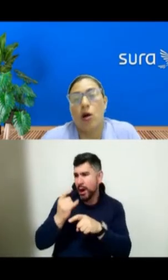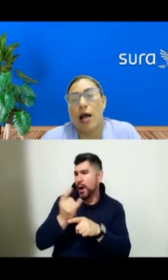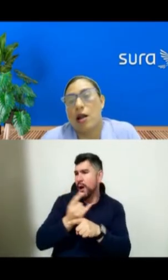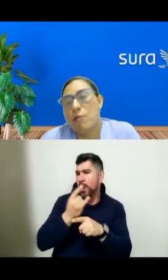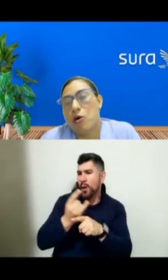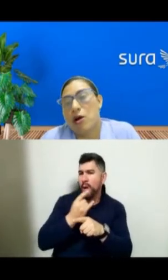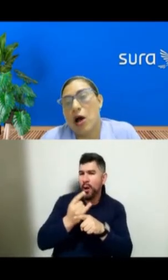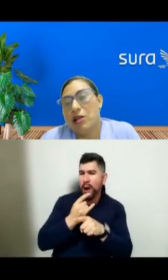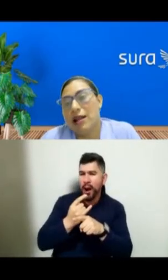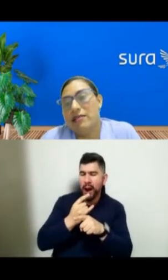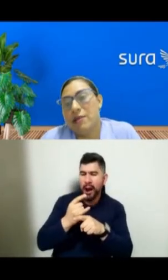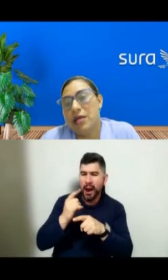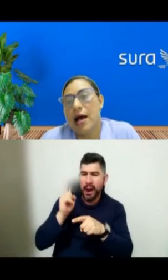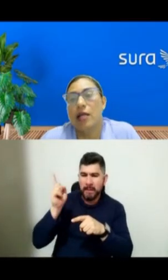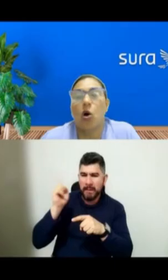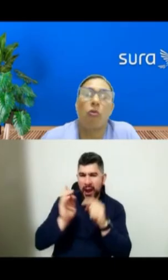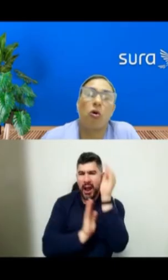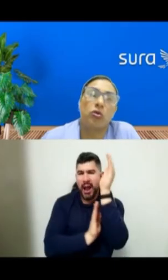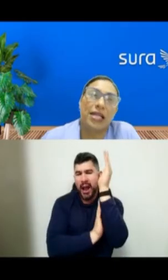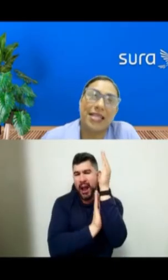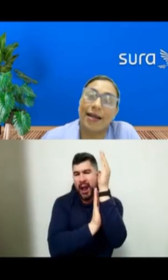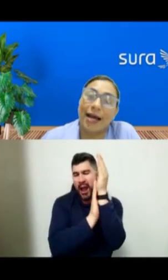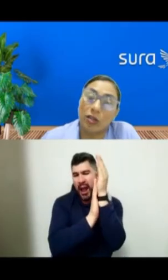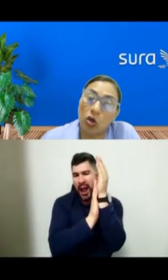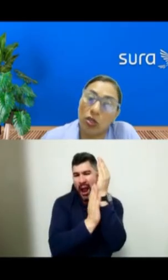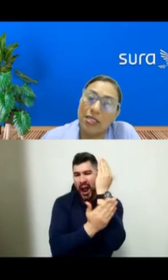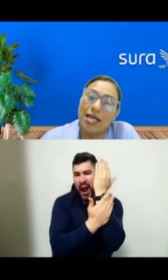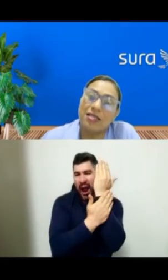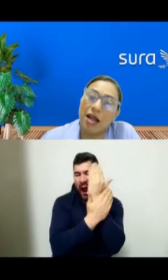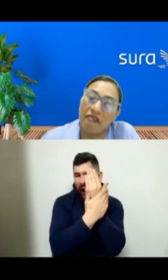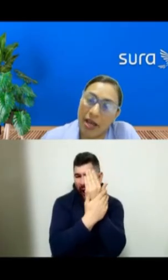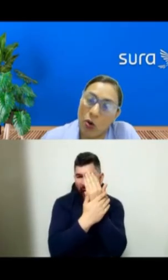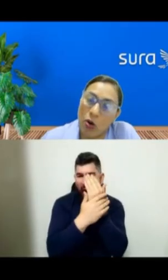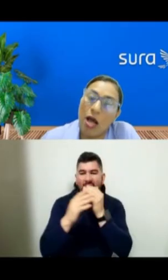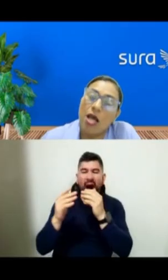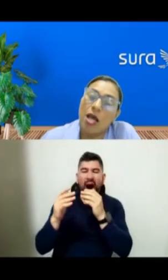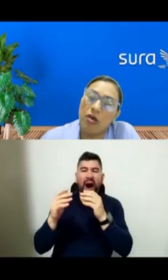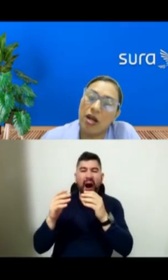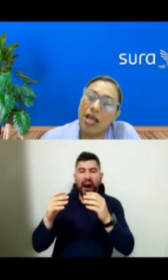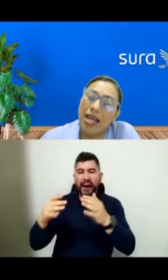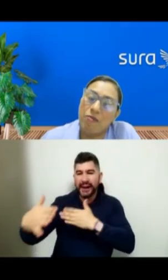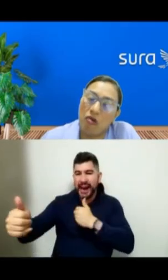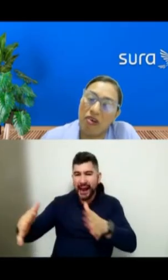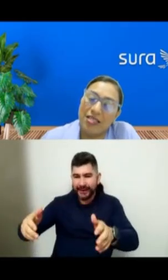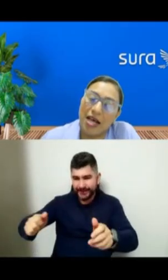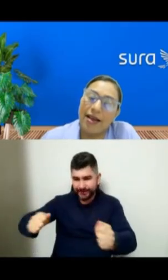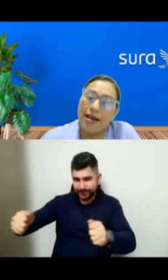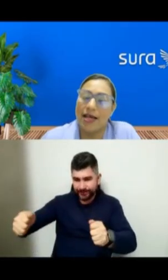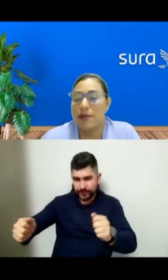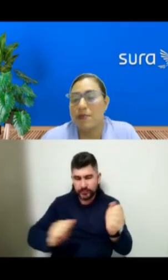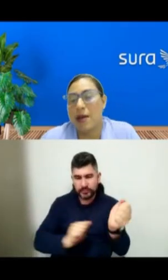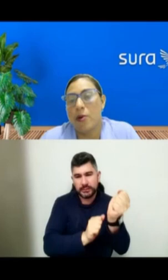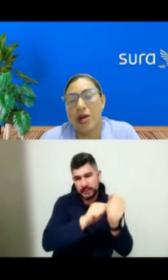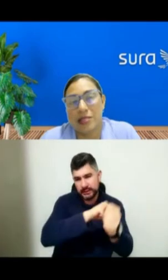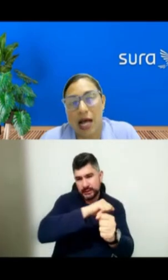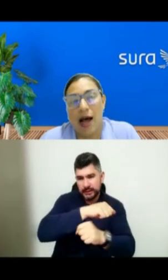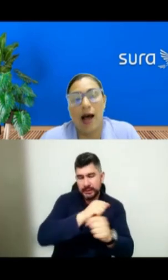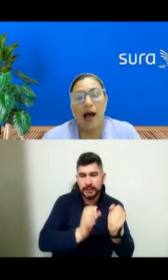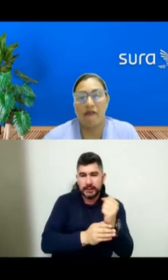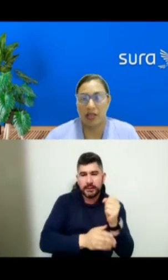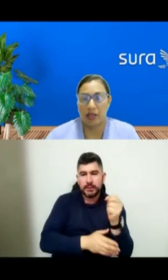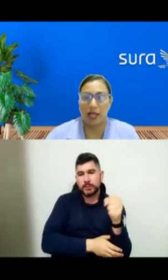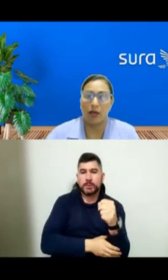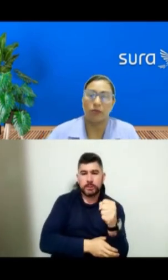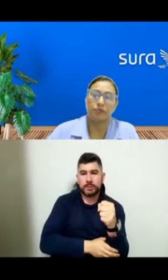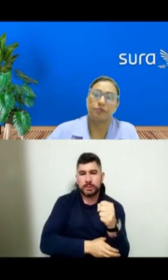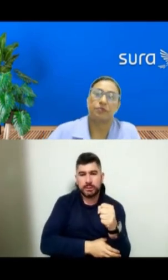tablillas, colocarlas a ambos lados de la extremidad, o puedo utilizar cartones y hacer las férulas y poder inmovilizar ese miembro que